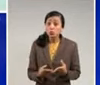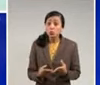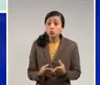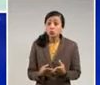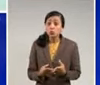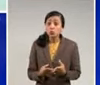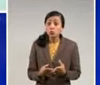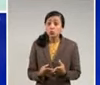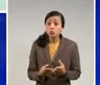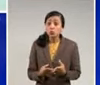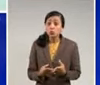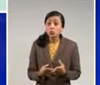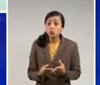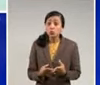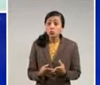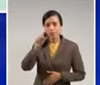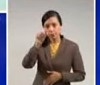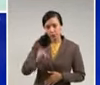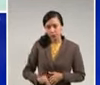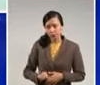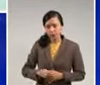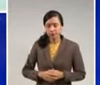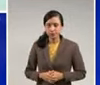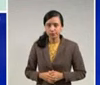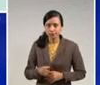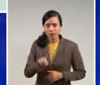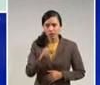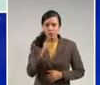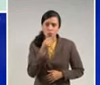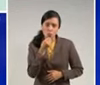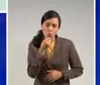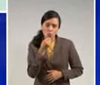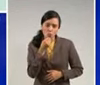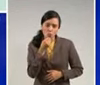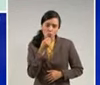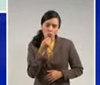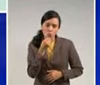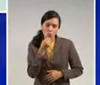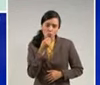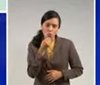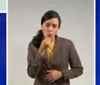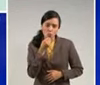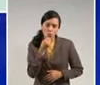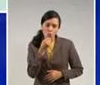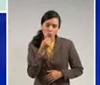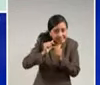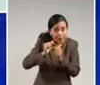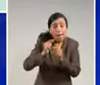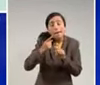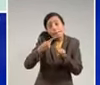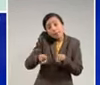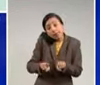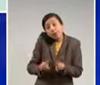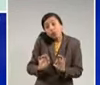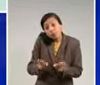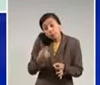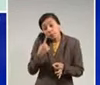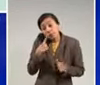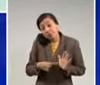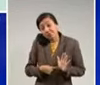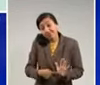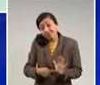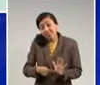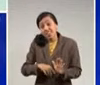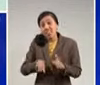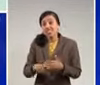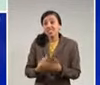4.600 personas. Ahí no podemos ver muy bien, las letras un poco chicas, pero indiscutiblemente en el día de ayer, que es la parte de